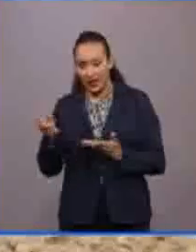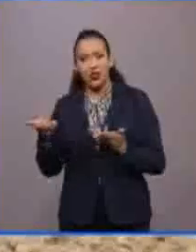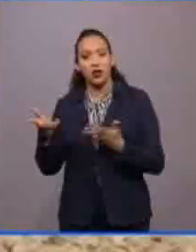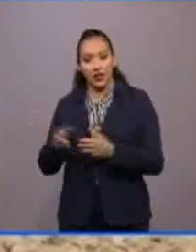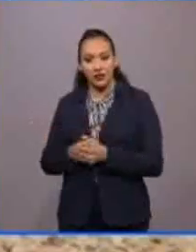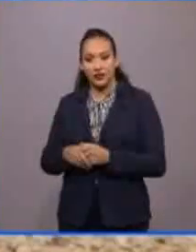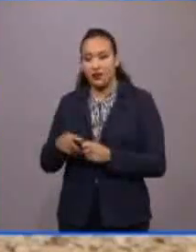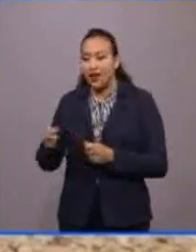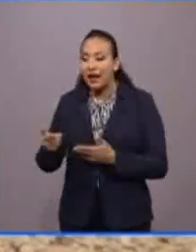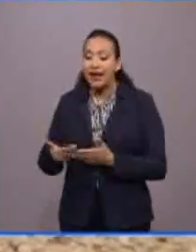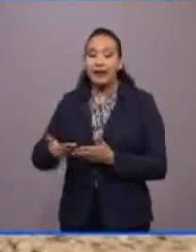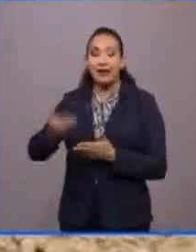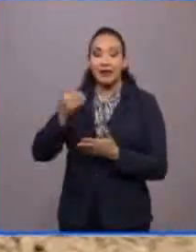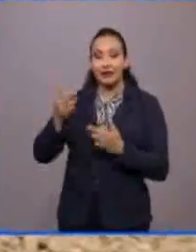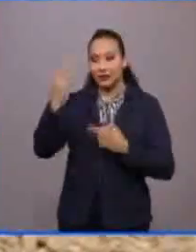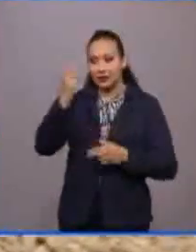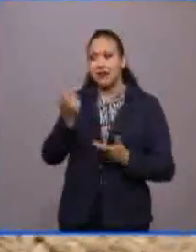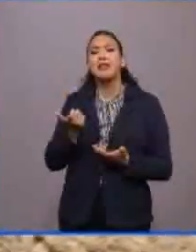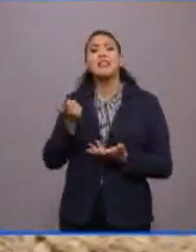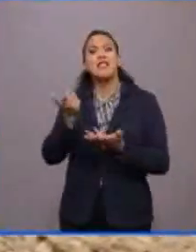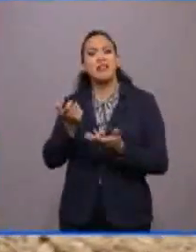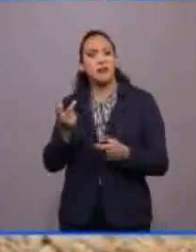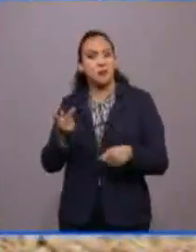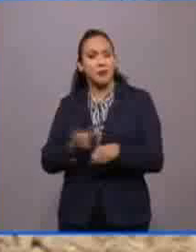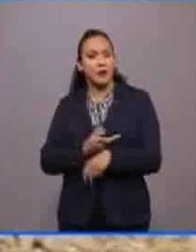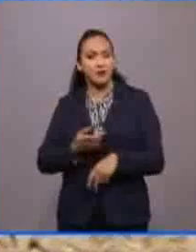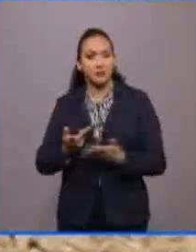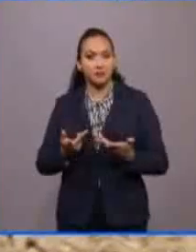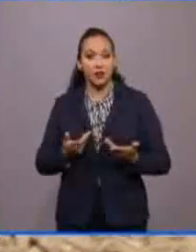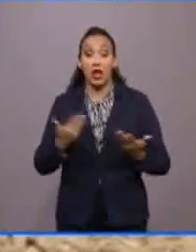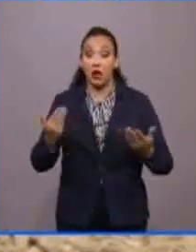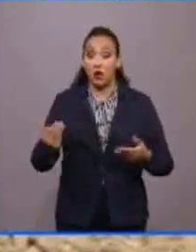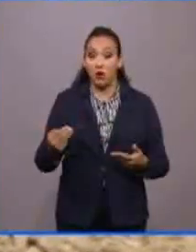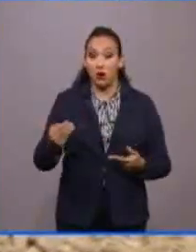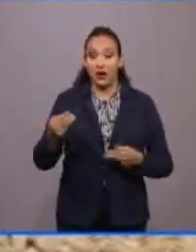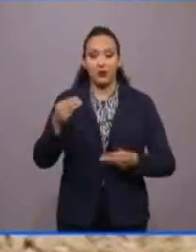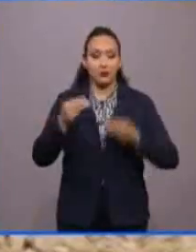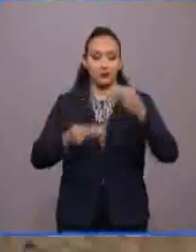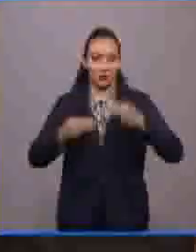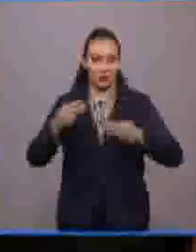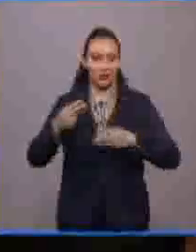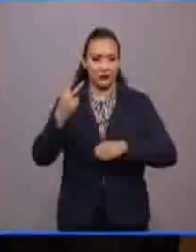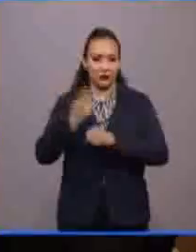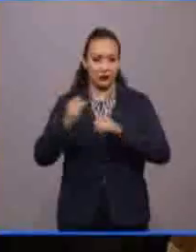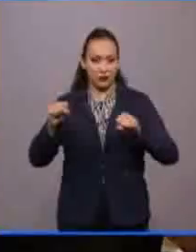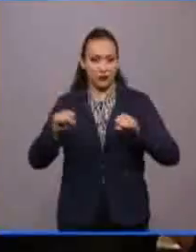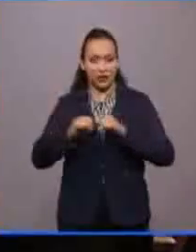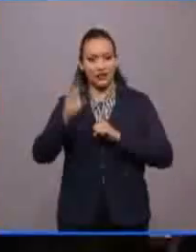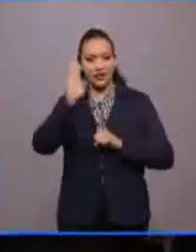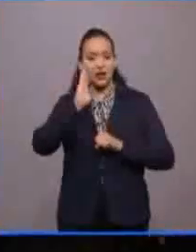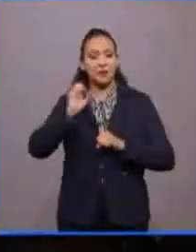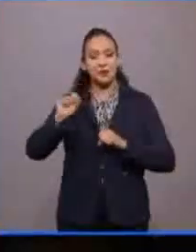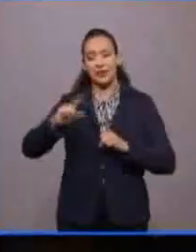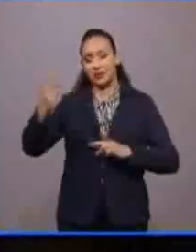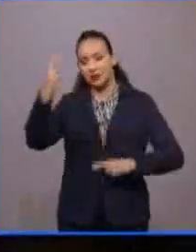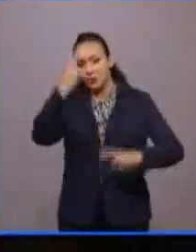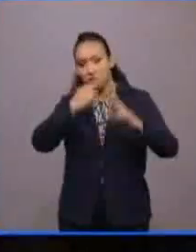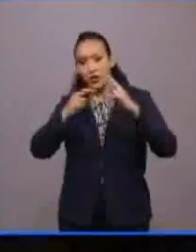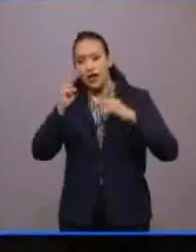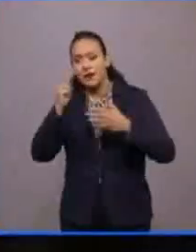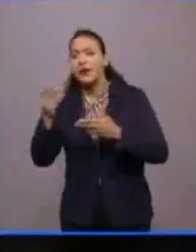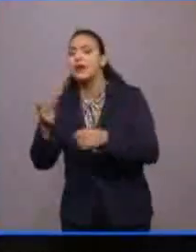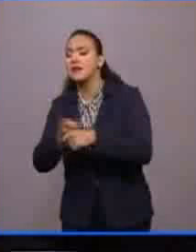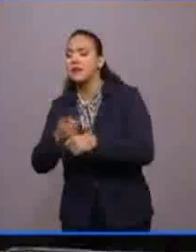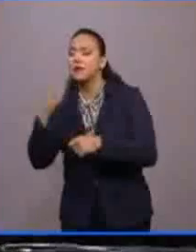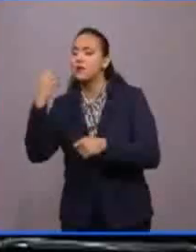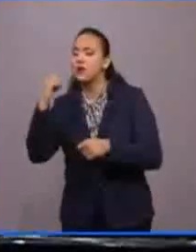considerada cuando se distribuía ese dinero. Explicaron que los ministros de la segunda sala revisaron la Constitución Federal y la de Oaxaca